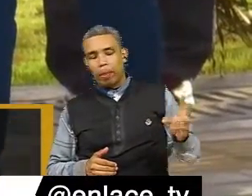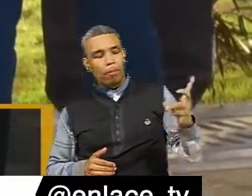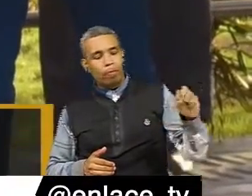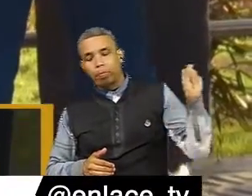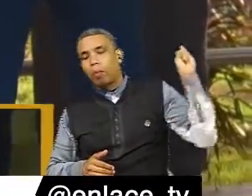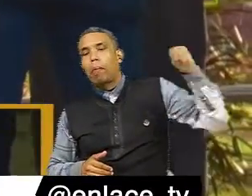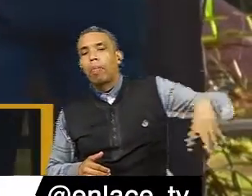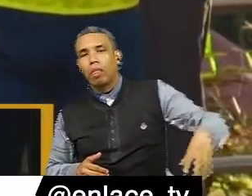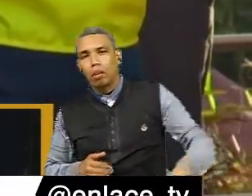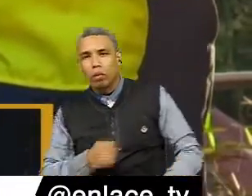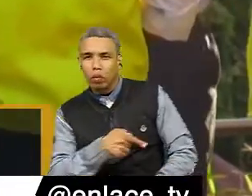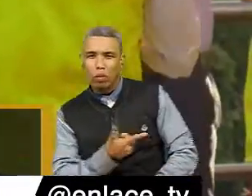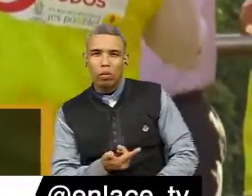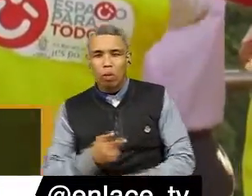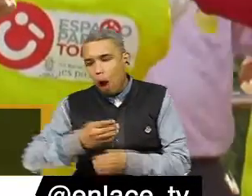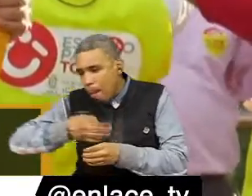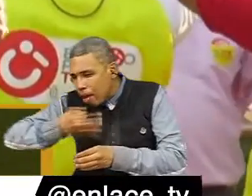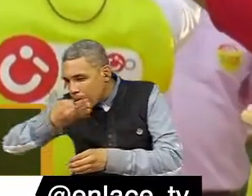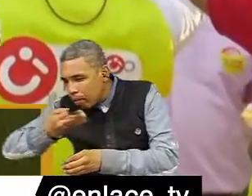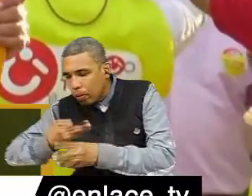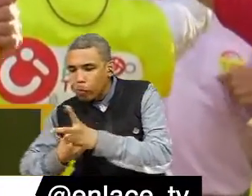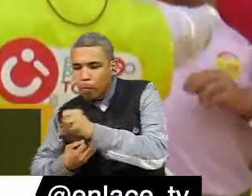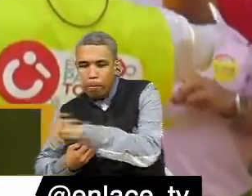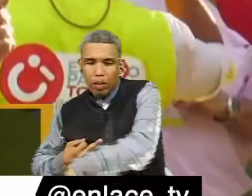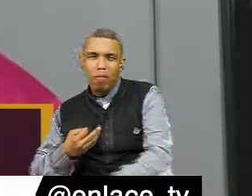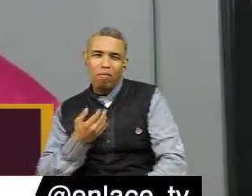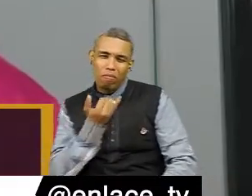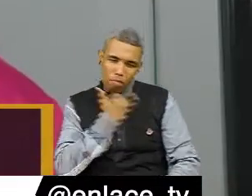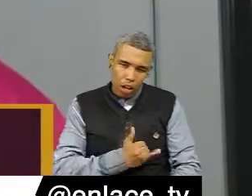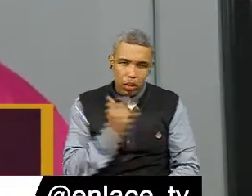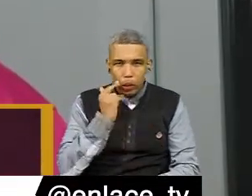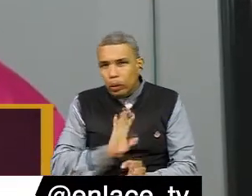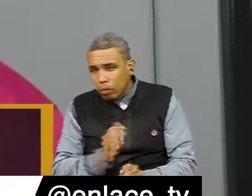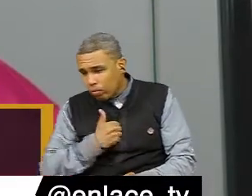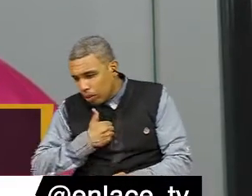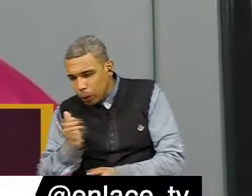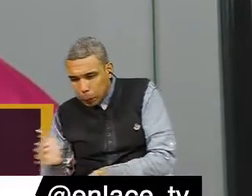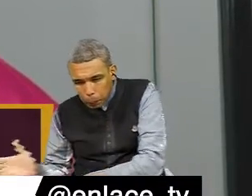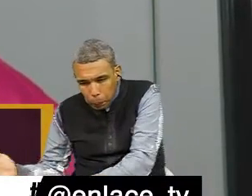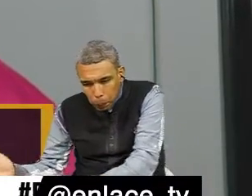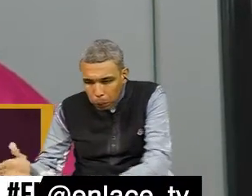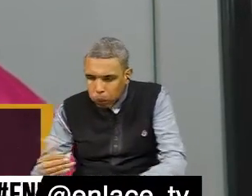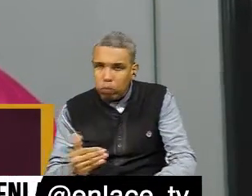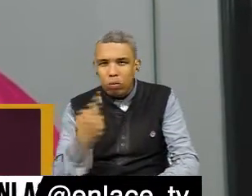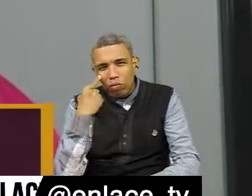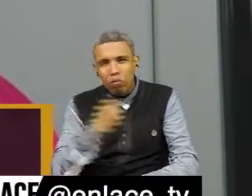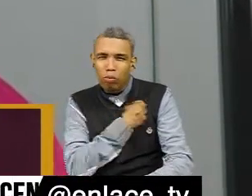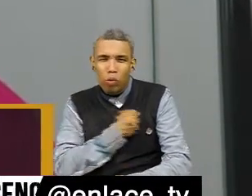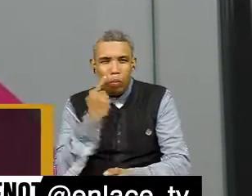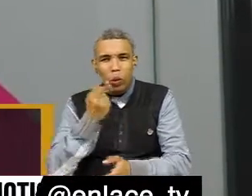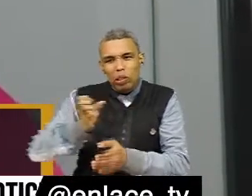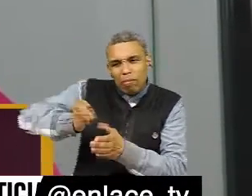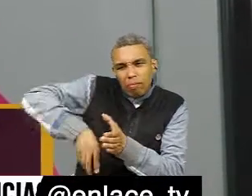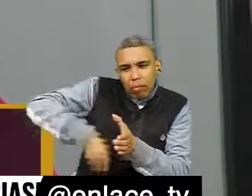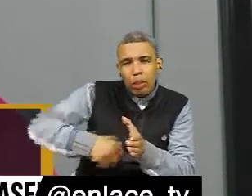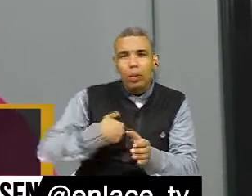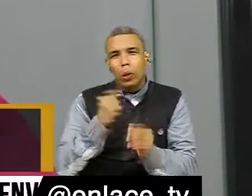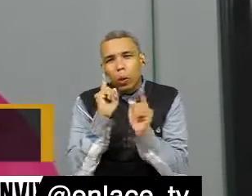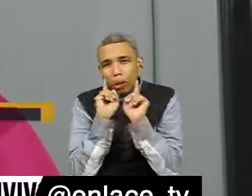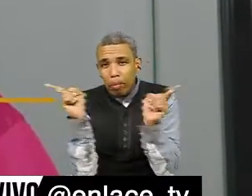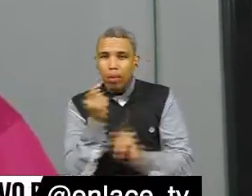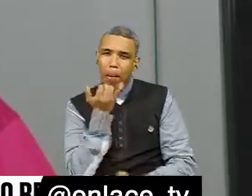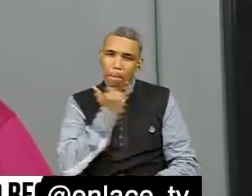comunidad que nos colabore cuidando el parque. Barranqueños y barranqueñas, cuidemos el parque, tengamos sentido de pertenencia y por favor, cultura ciudadana, no seamos rufinos, no